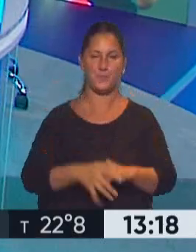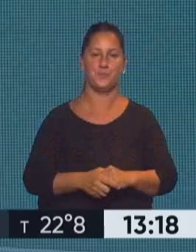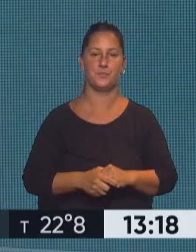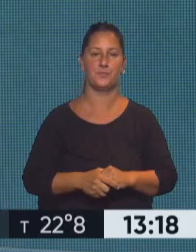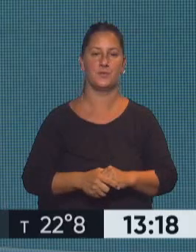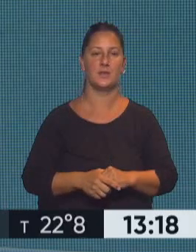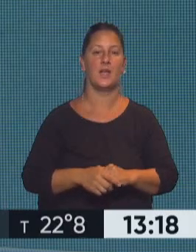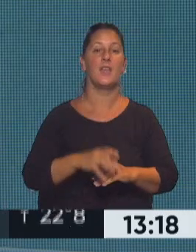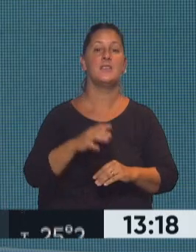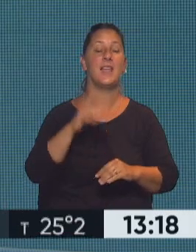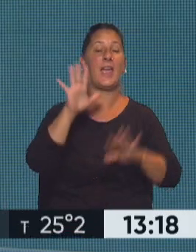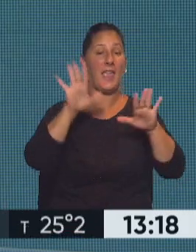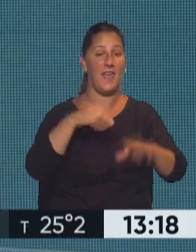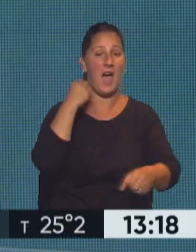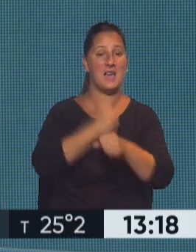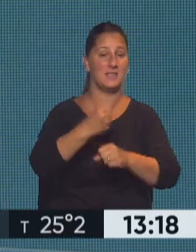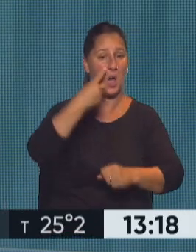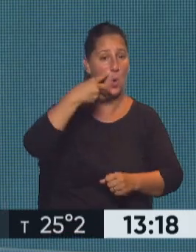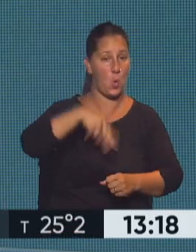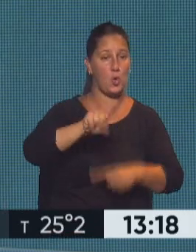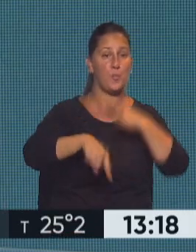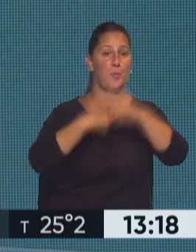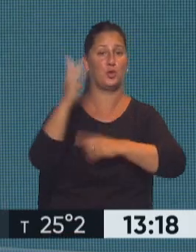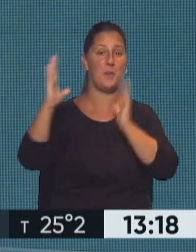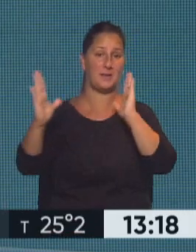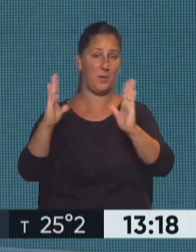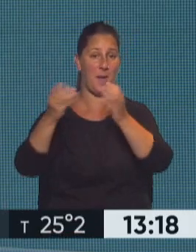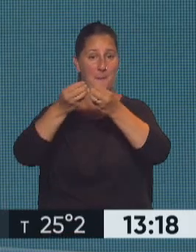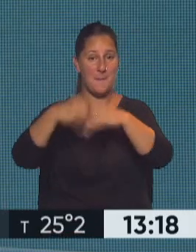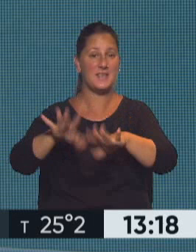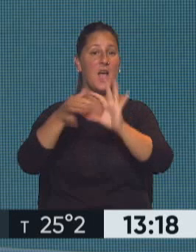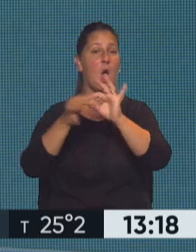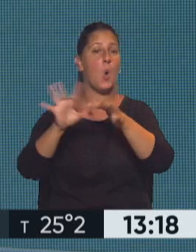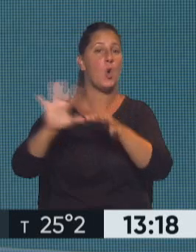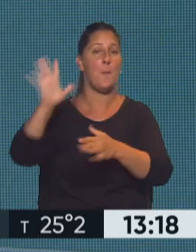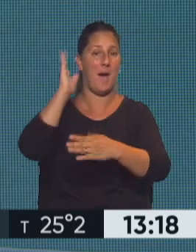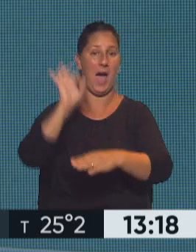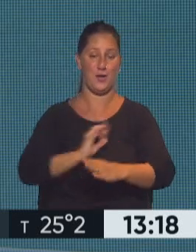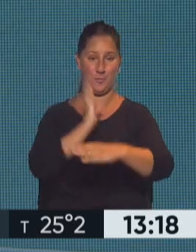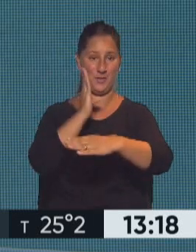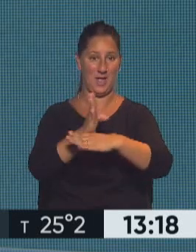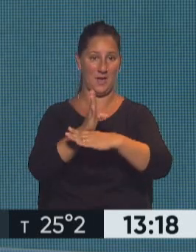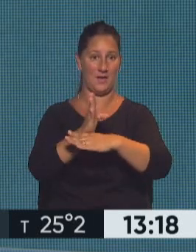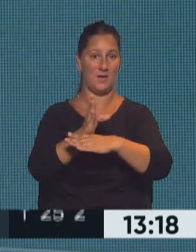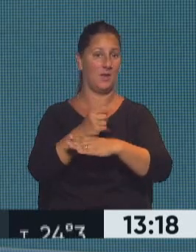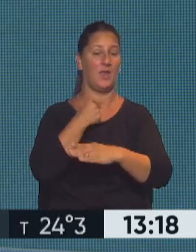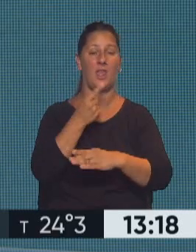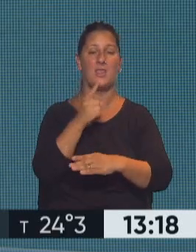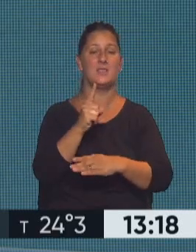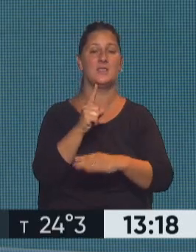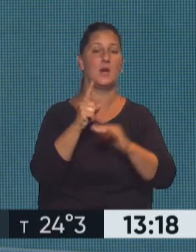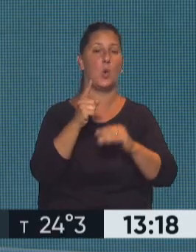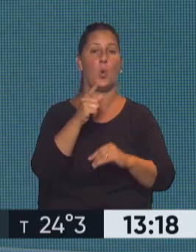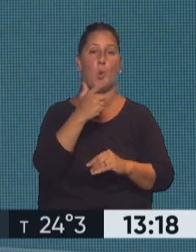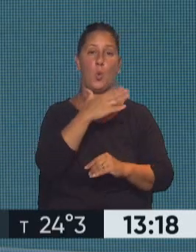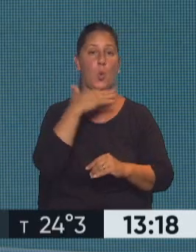quedaría hasta junio. ¿Por qué? Porque se habla del arranque de la próxima temporada. La temporada arranca en Europa a mitad de año y eso haría que no se quede, en este caso